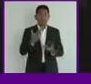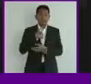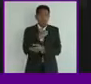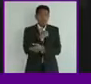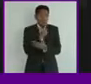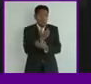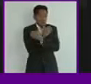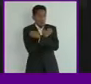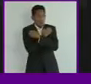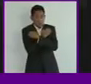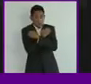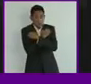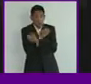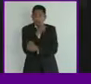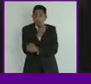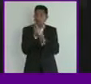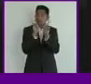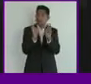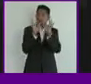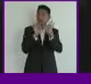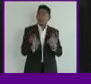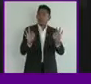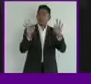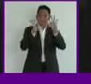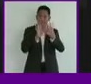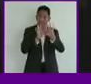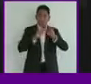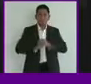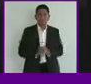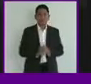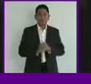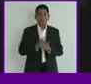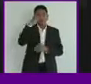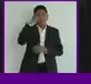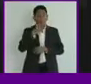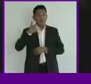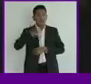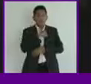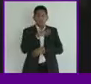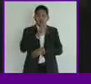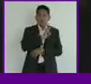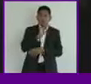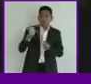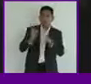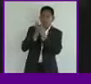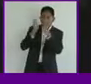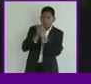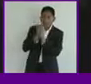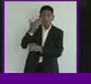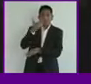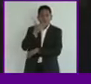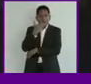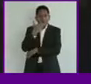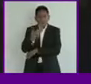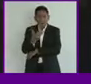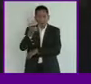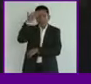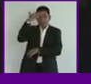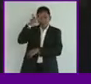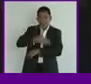esta participación social. La participación informada y activa nos permite construir una mejor sociedad.